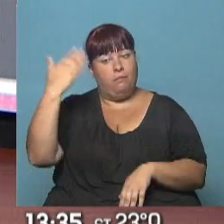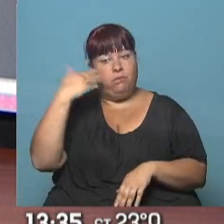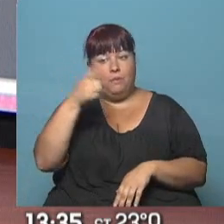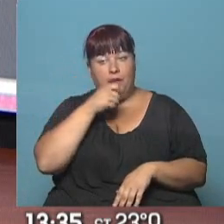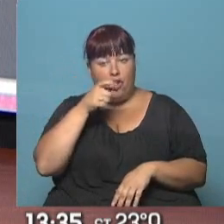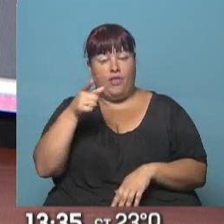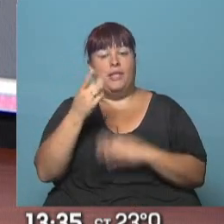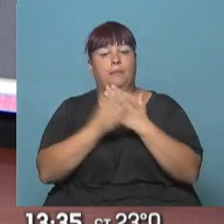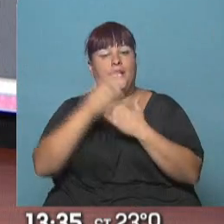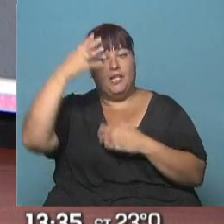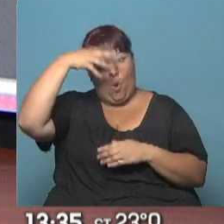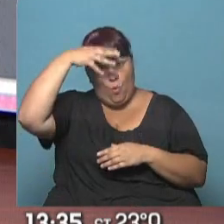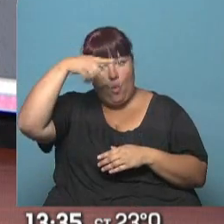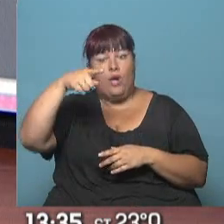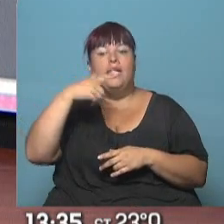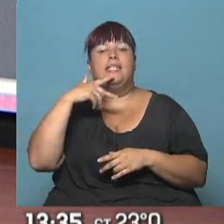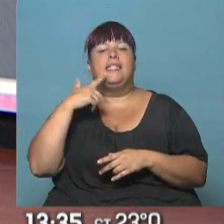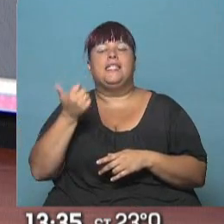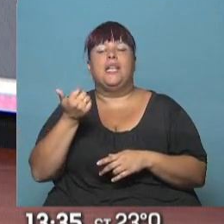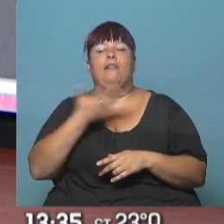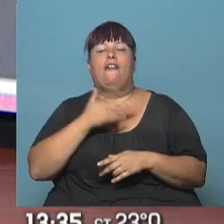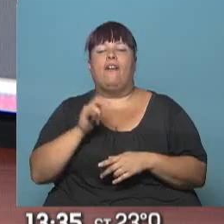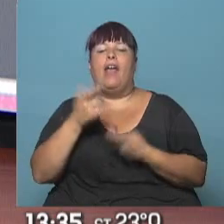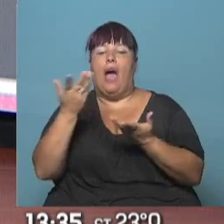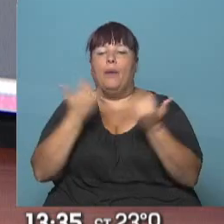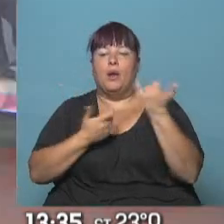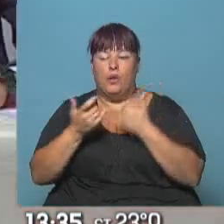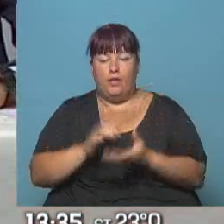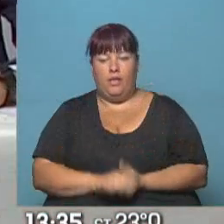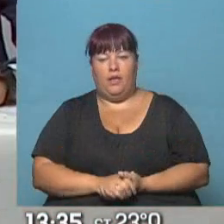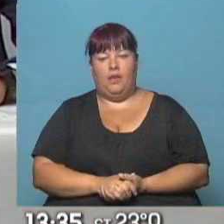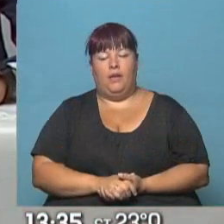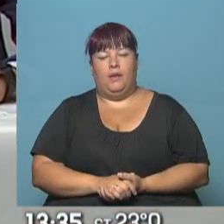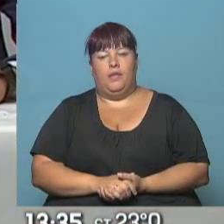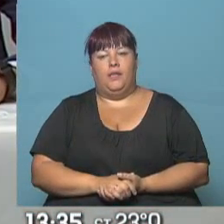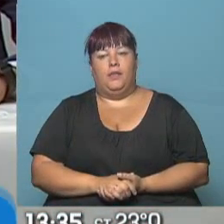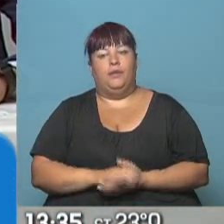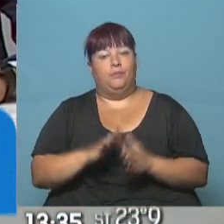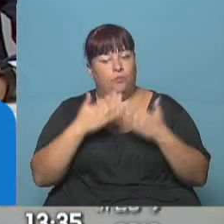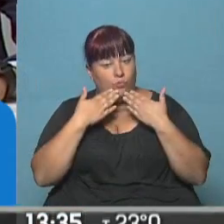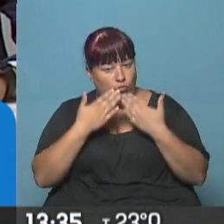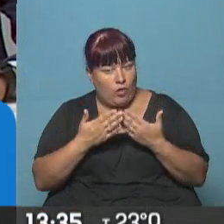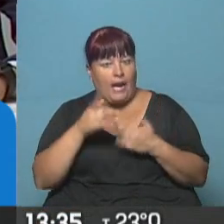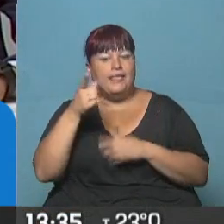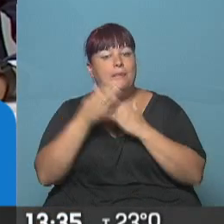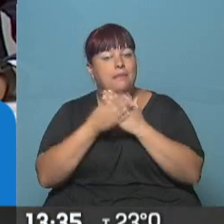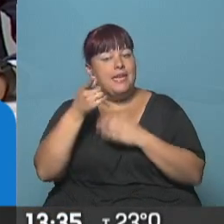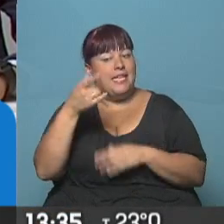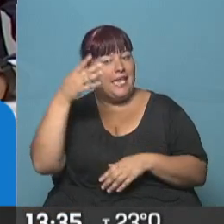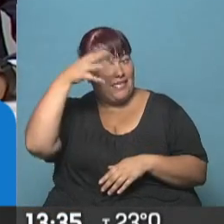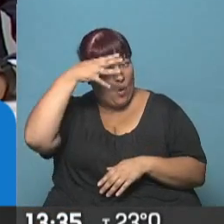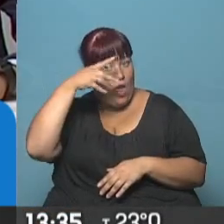de prensa de la ministra bullrich silvia fernández adelante estamos con vos muchísimas gracias la ministra de seguridad